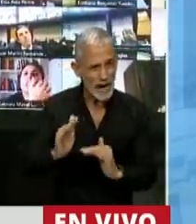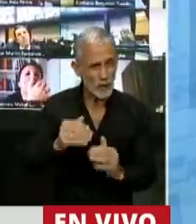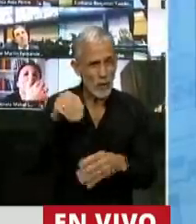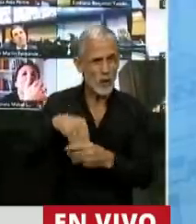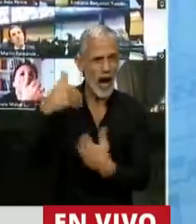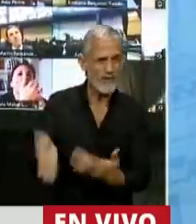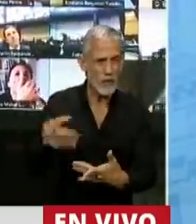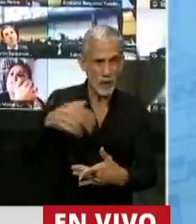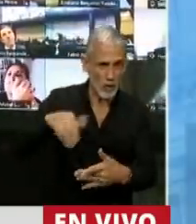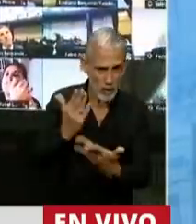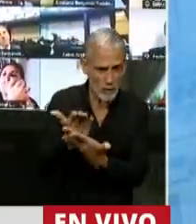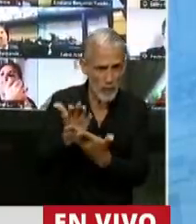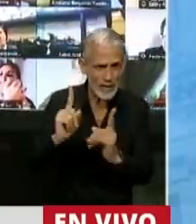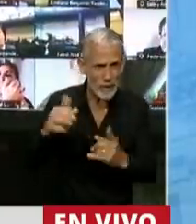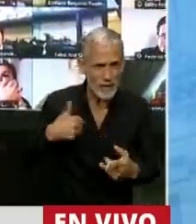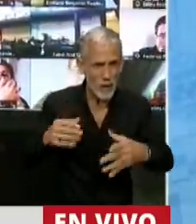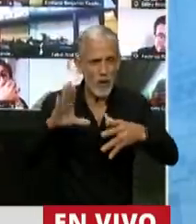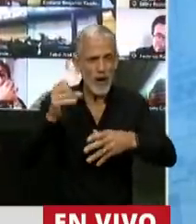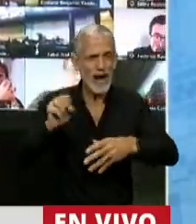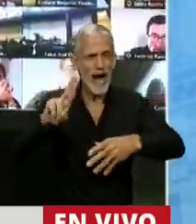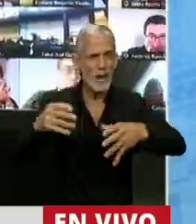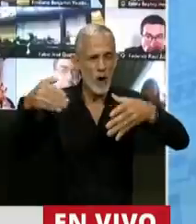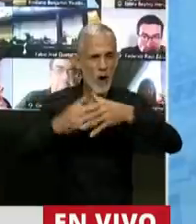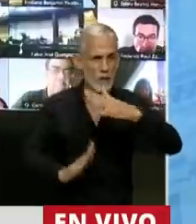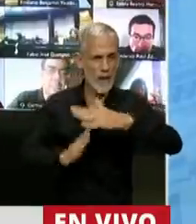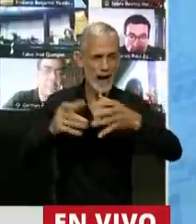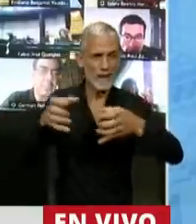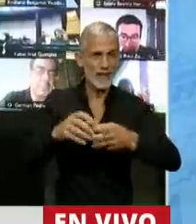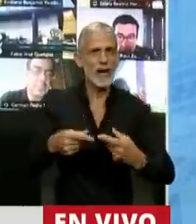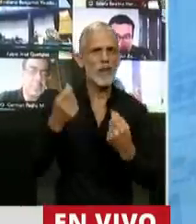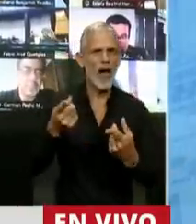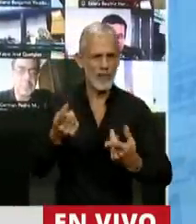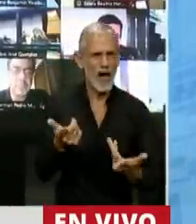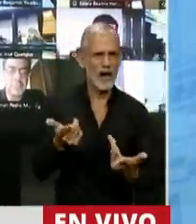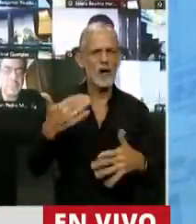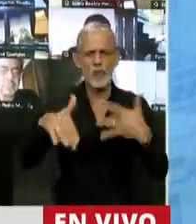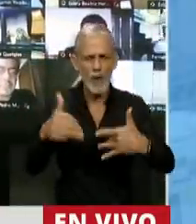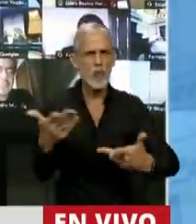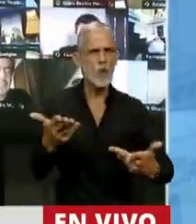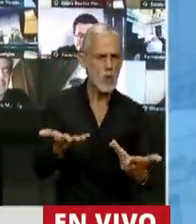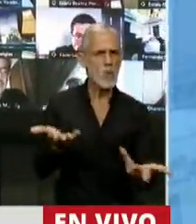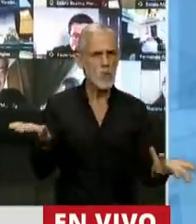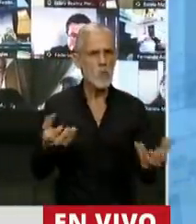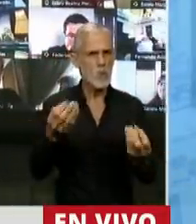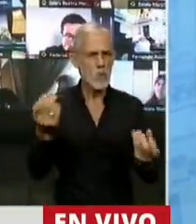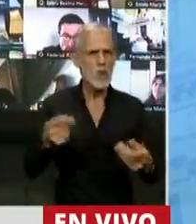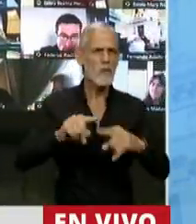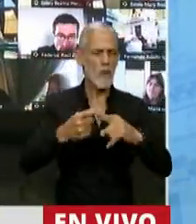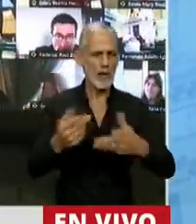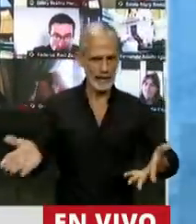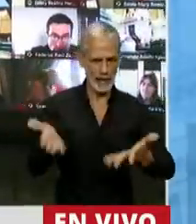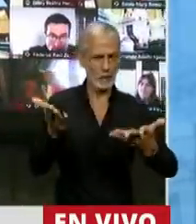a favor de algo que propusieron tratar en la reunión parlamentaria cuando hablamos realmente de darle mayor seriedad, mayor volumen y consistencia a la